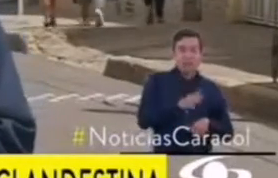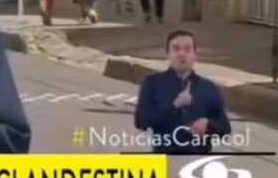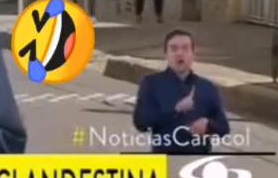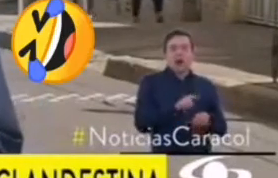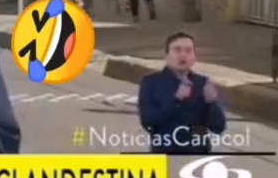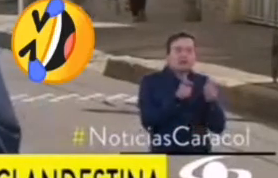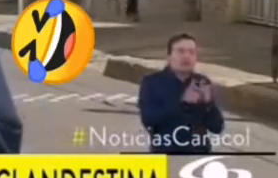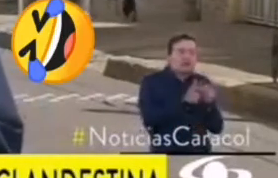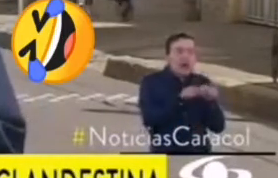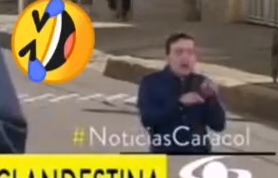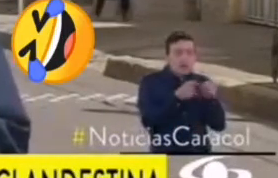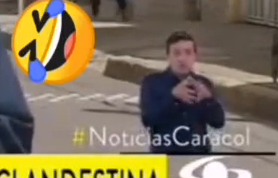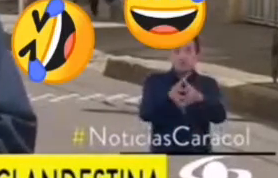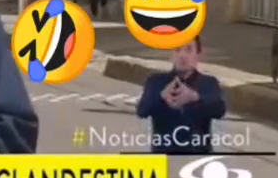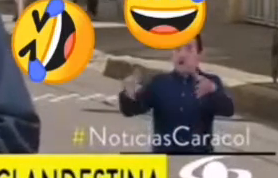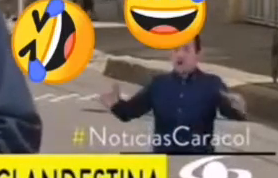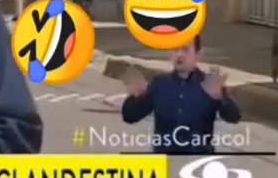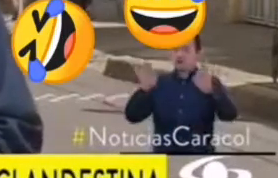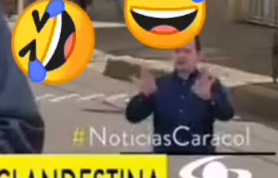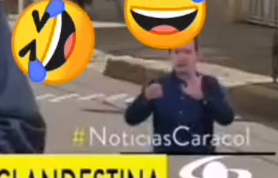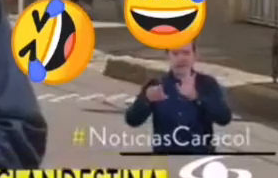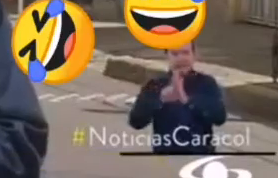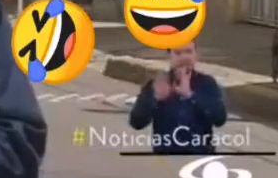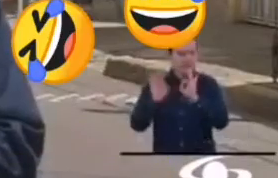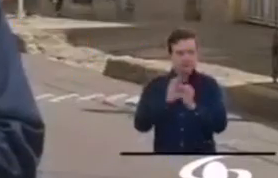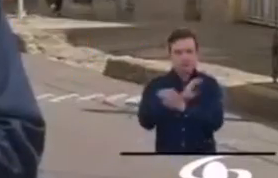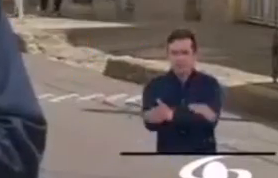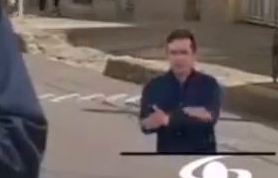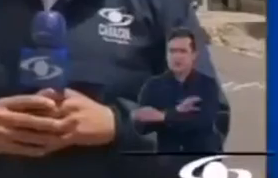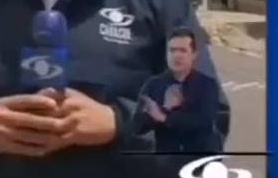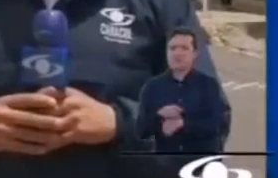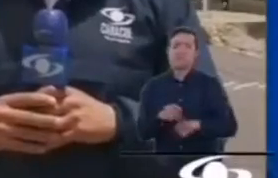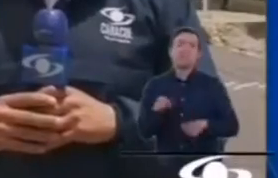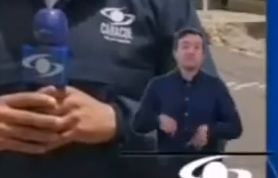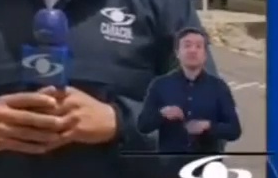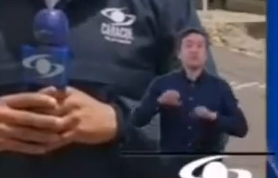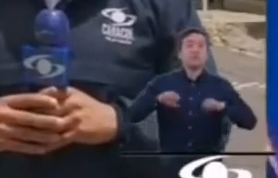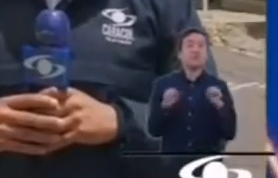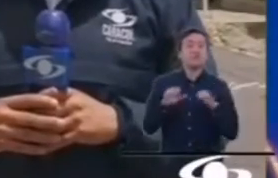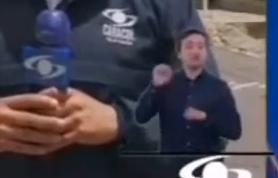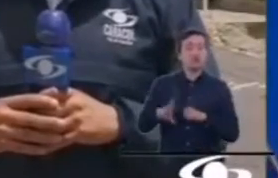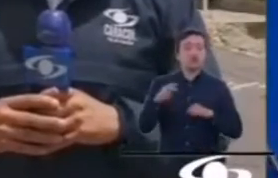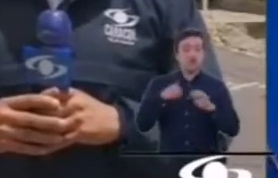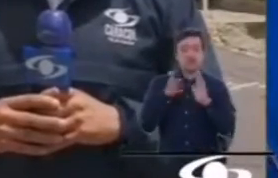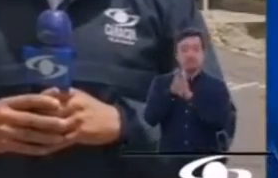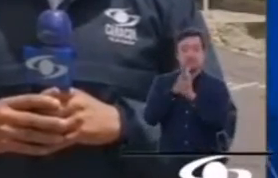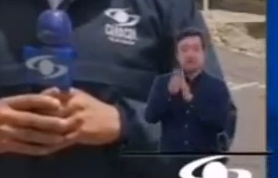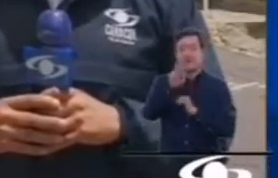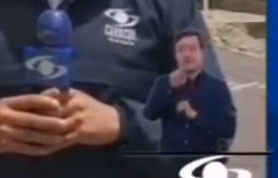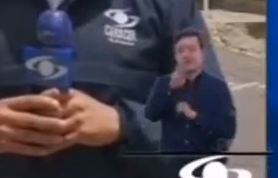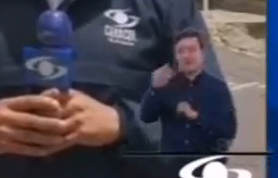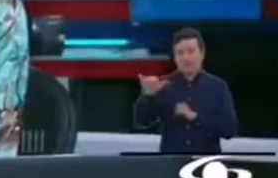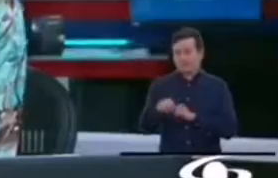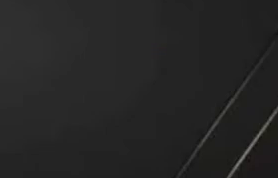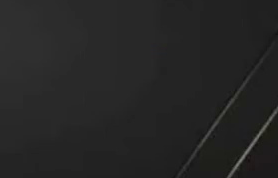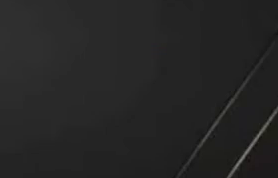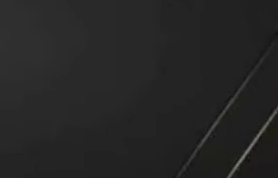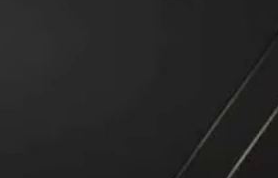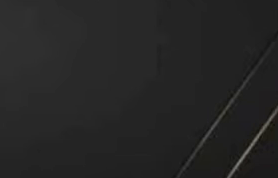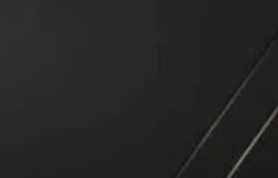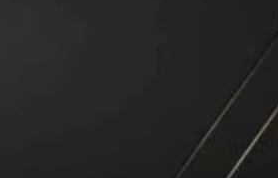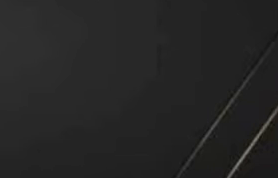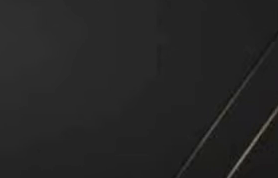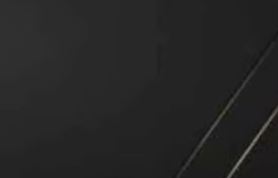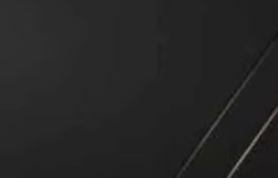están dentro de la ley y el orden. Desde el sur de Bogotá, Freddy Guerra, Noticias Caracol. Qué mal ejemplo. Gracias, Freddy.